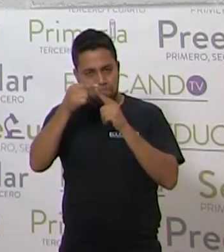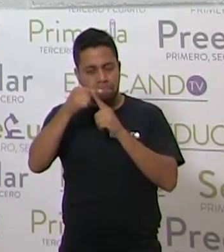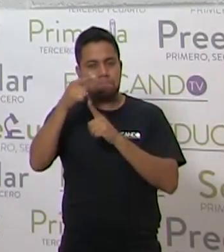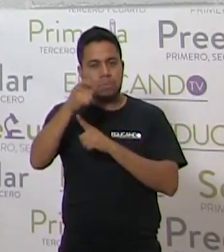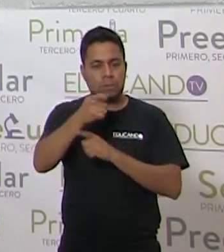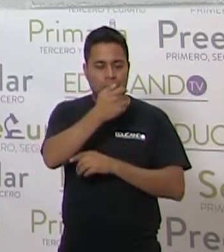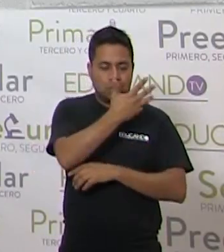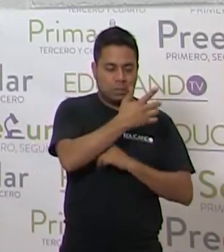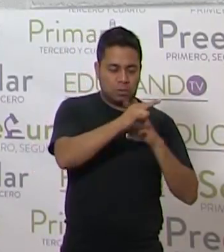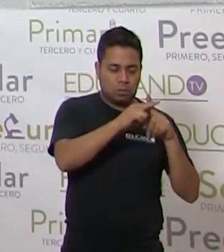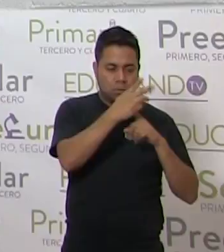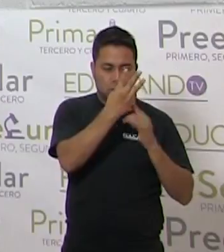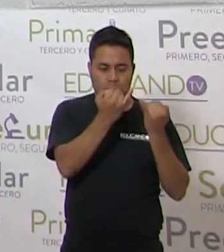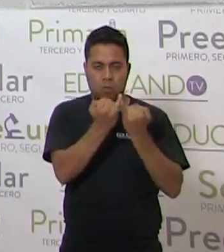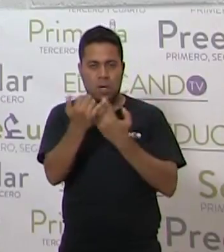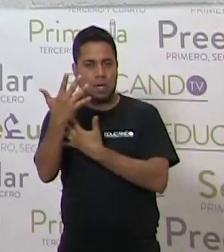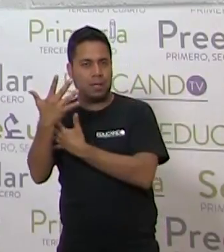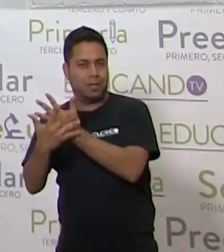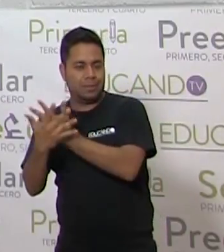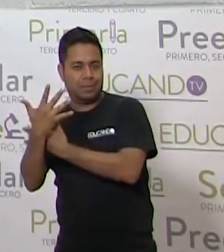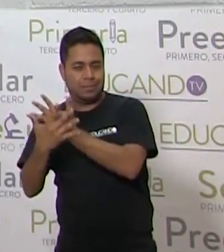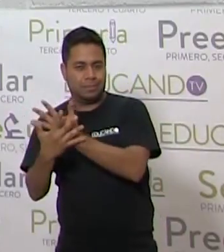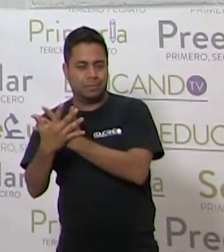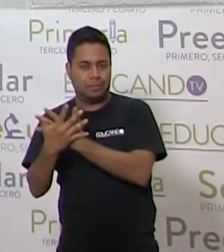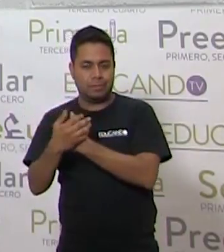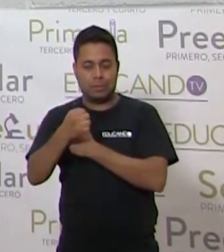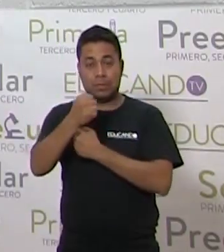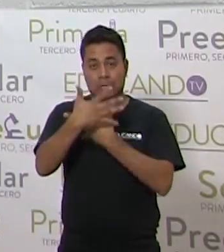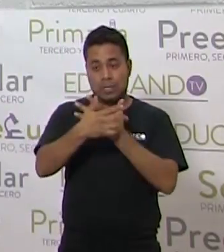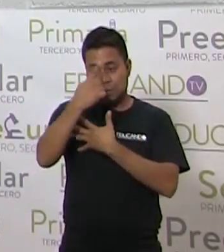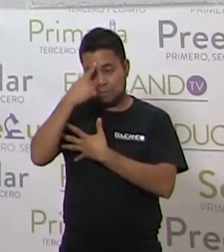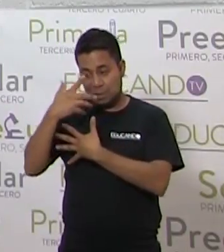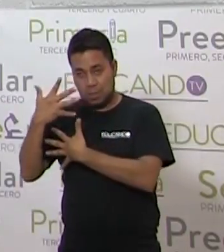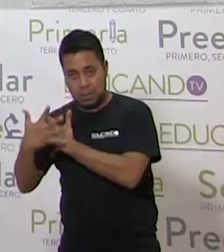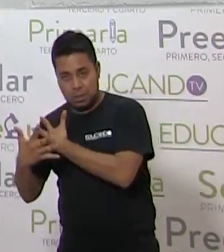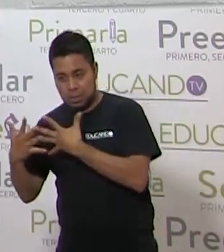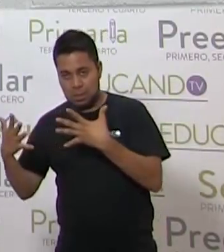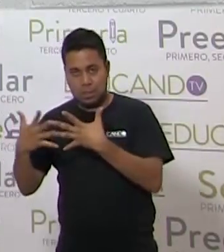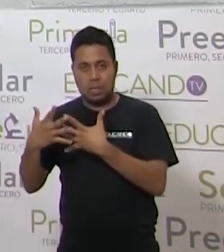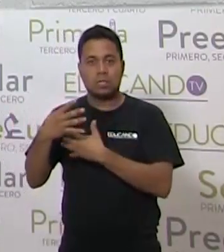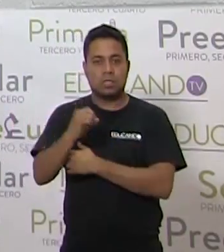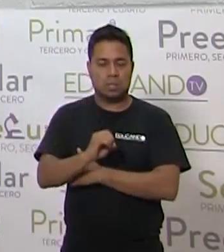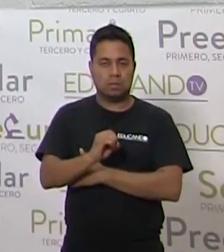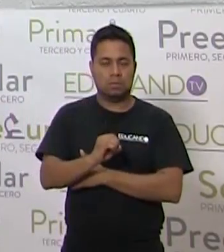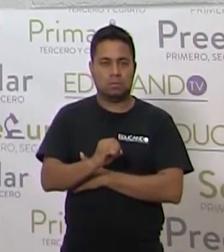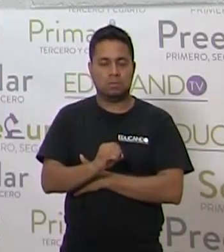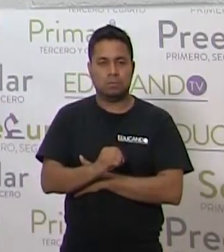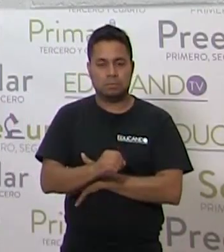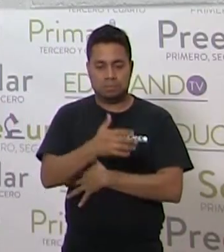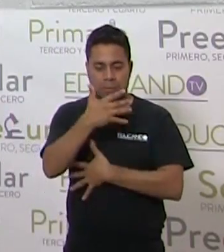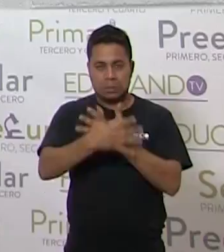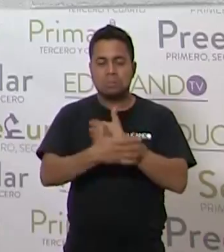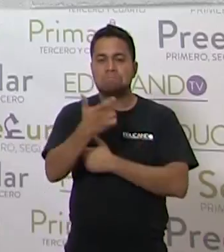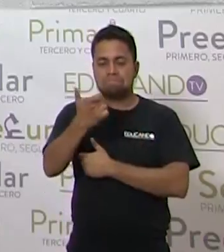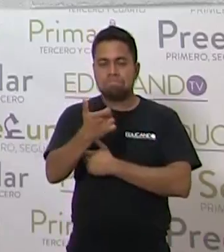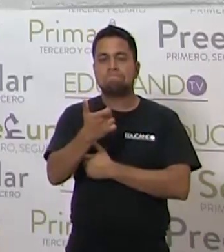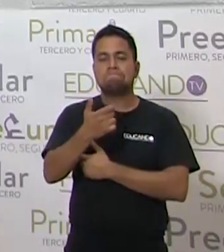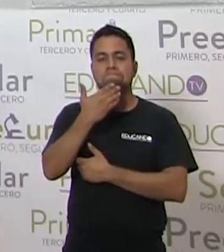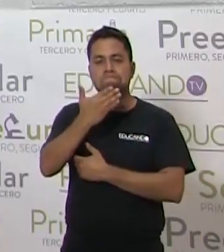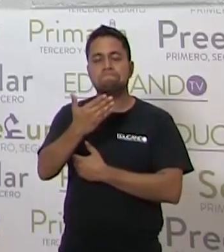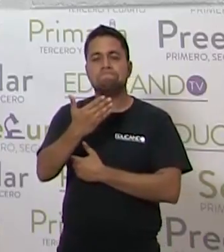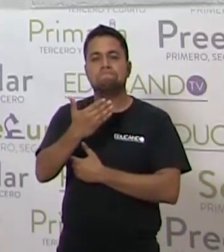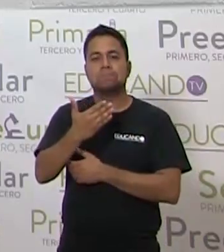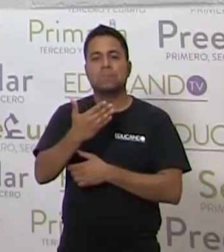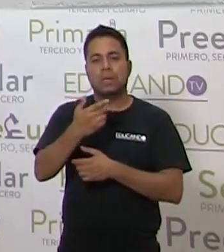5 * 3 son 15 15 para 15 cer entonces con 15 pes te alcanza para tres paletas